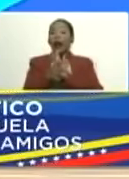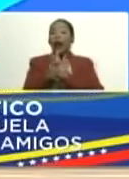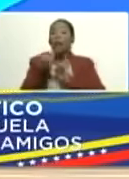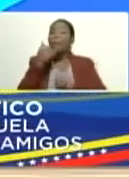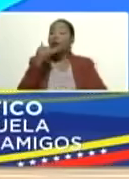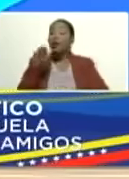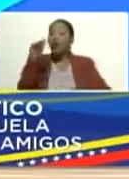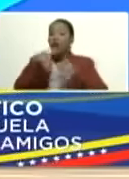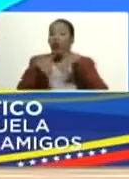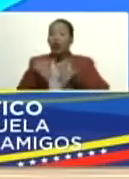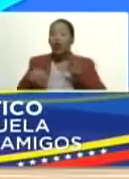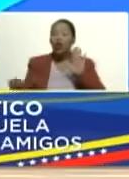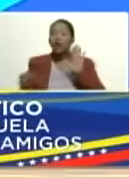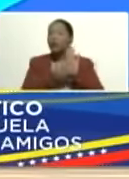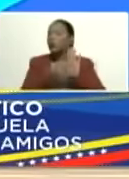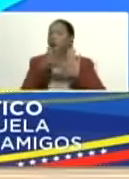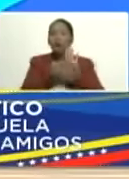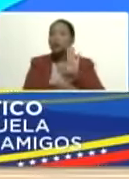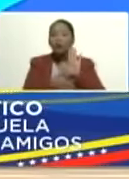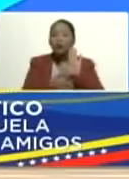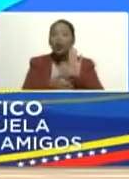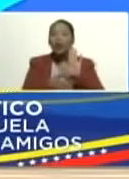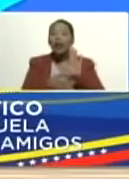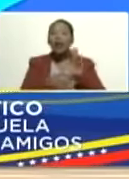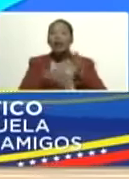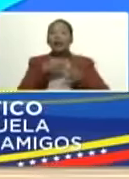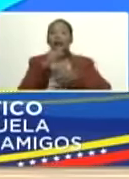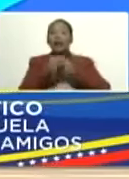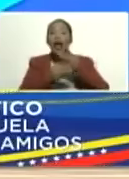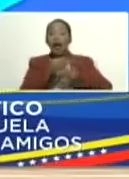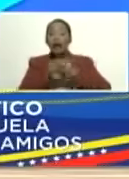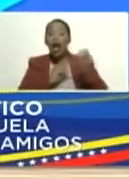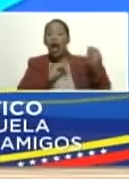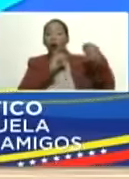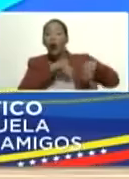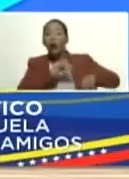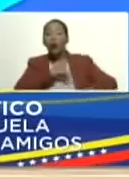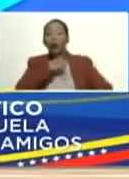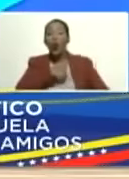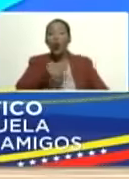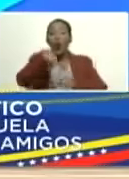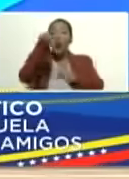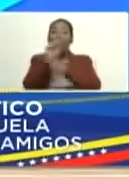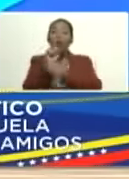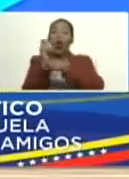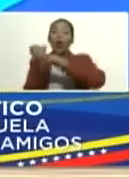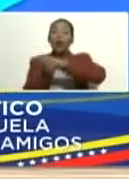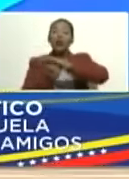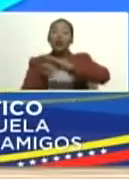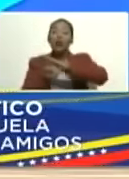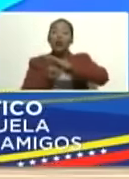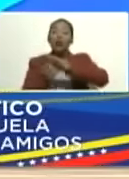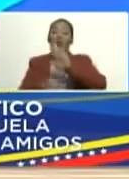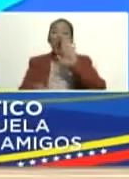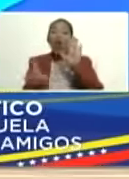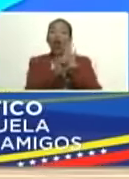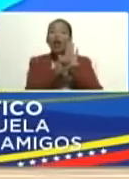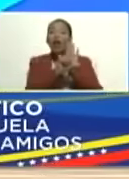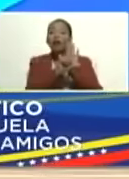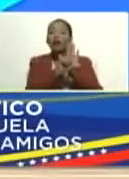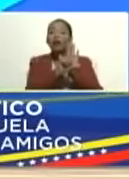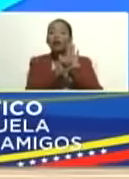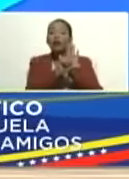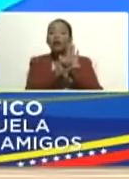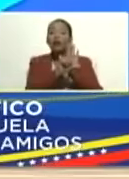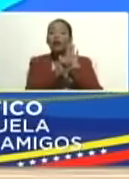se establece el Acuerdo de Ginebra como el único instrumento legal